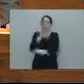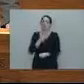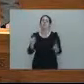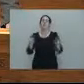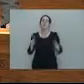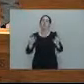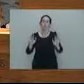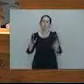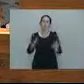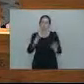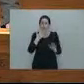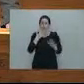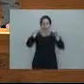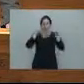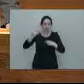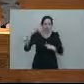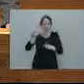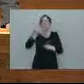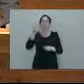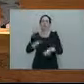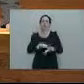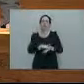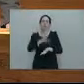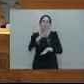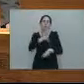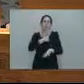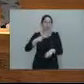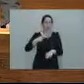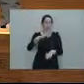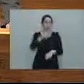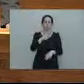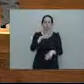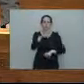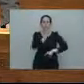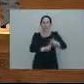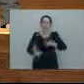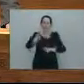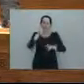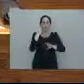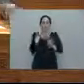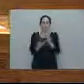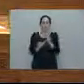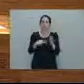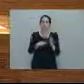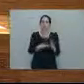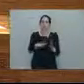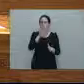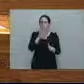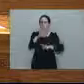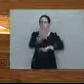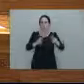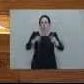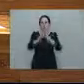puede intentar con mejores condiciones es un gobierno, y en este caso un gobierno autonómico, que debería buscar los mecanismos, ya le digo, para encontrar acuerdos